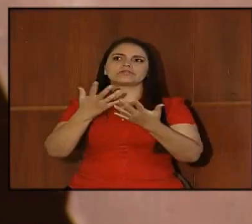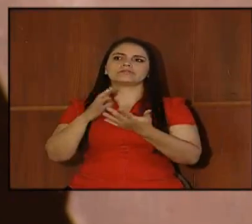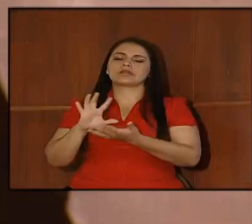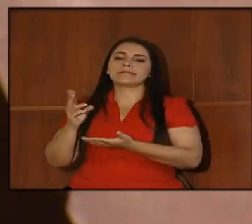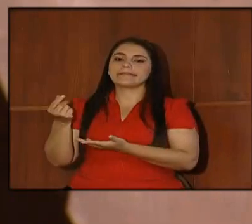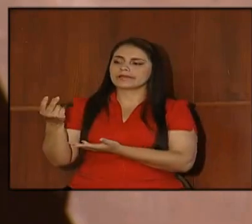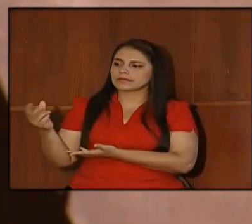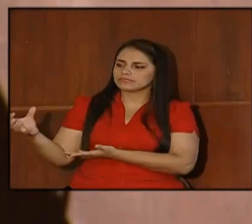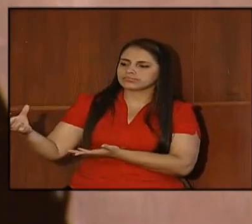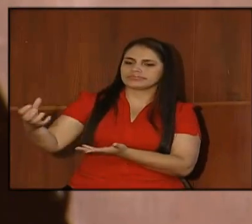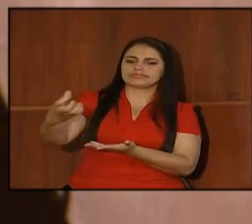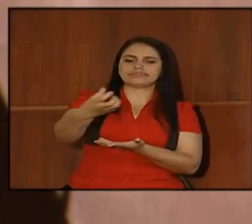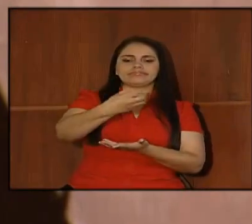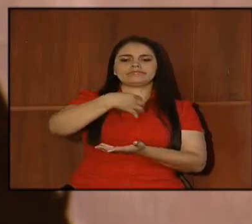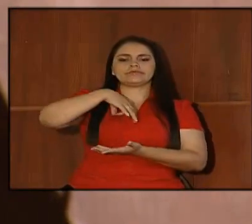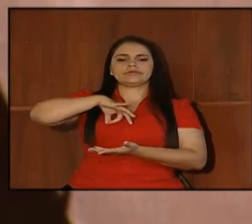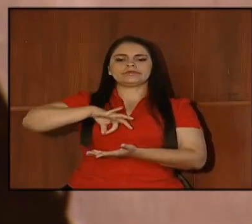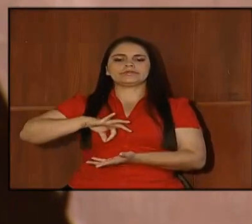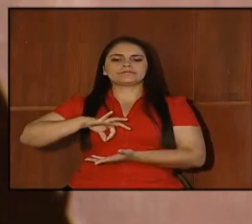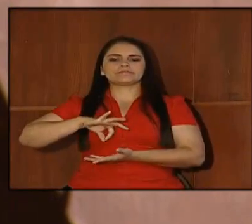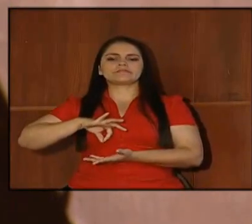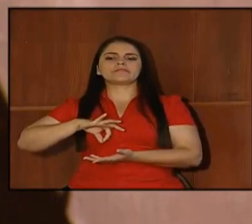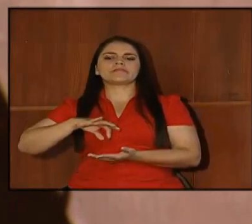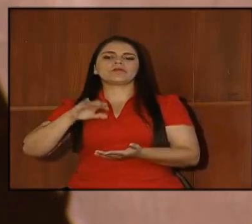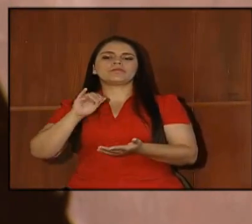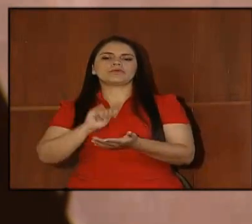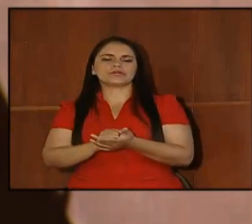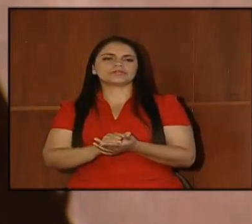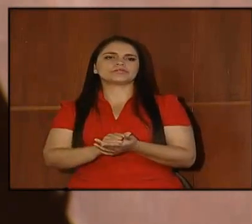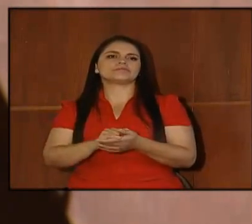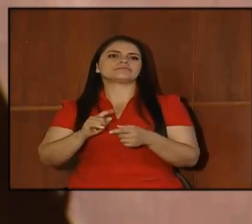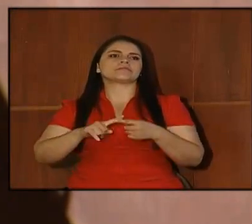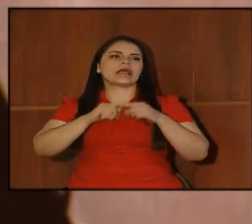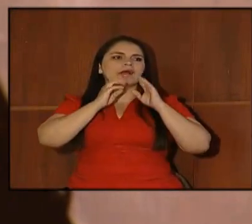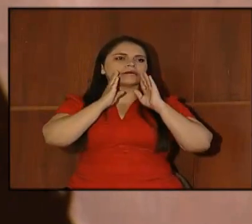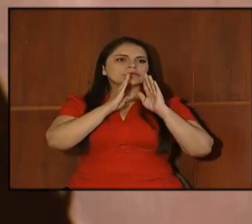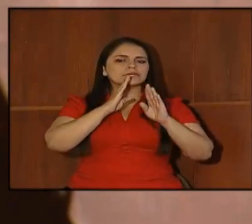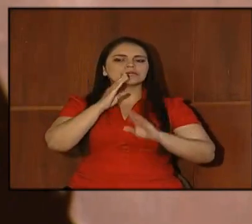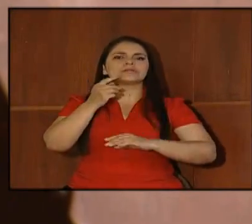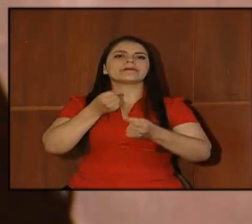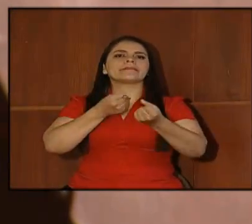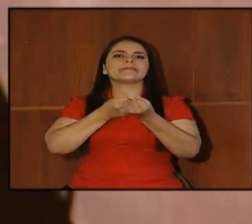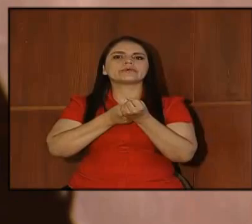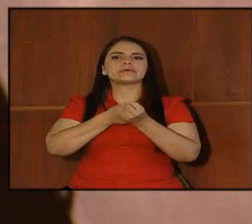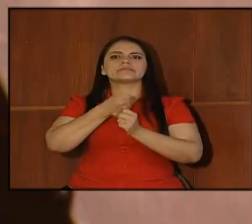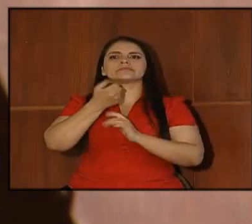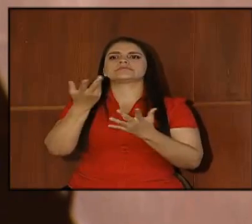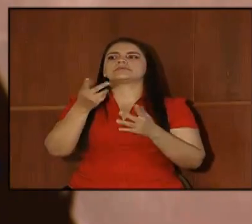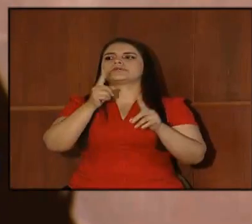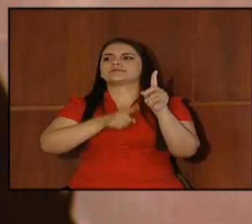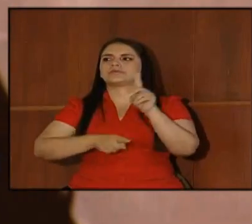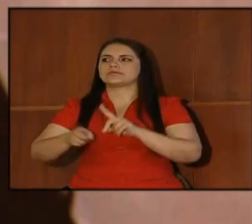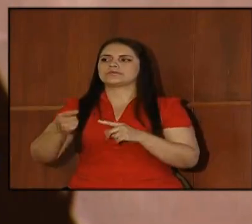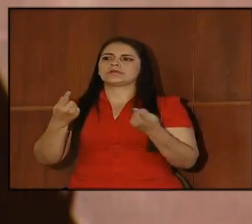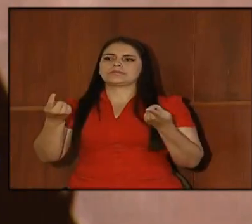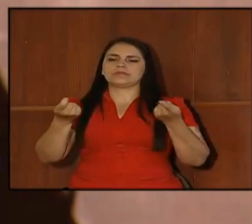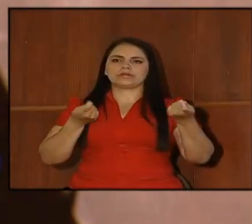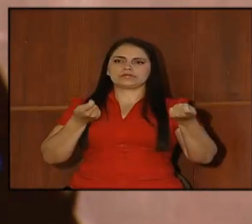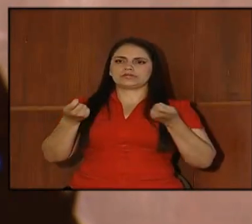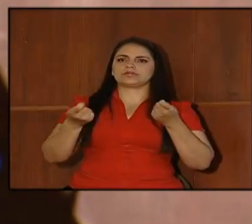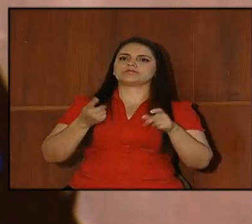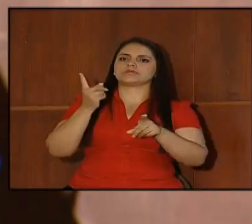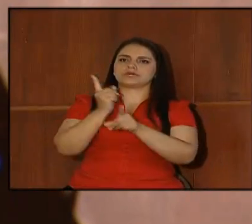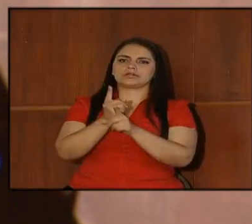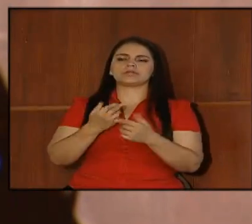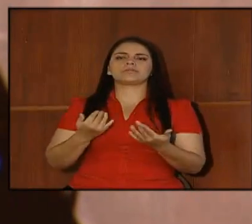que nuestro hospital universitario puede hacer atención o también subsidios en salud, más una muy buena administración que ha logrado